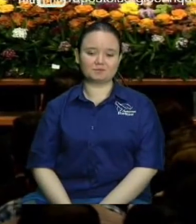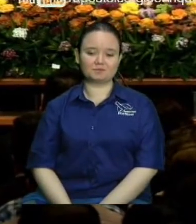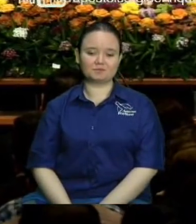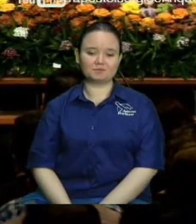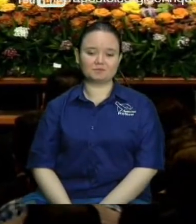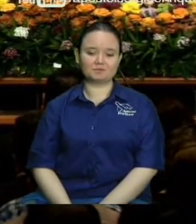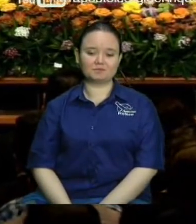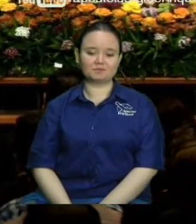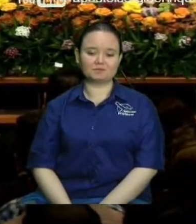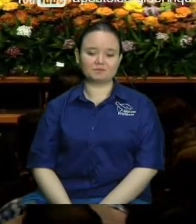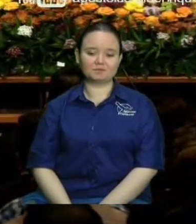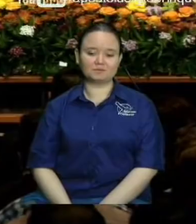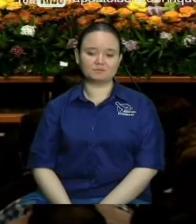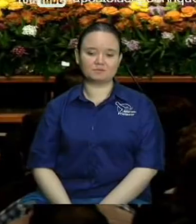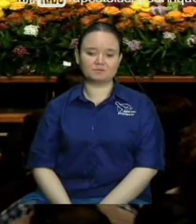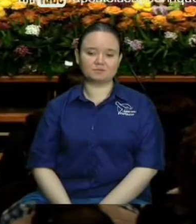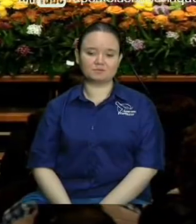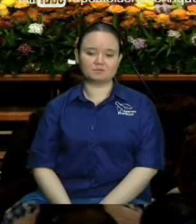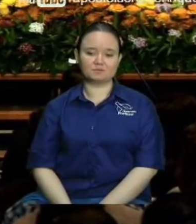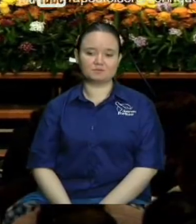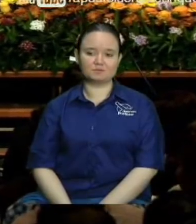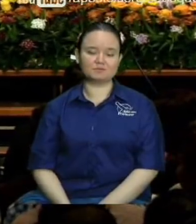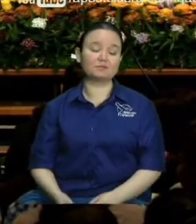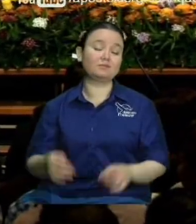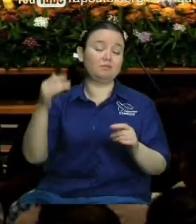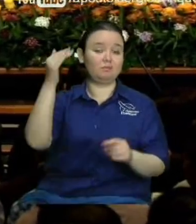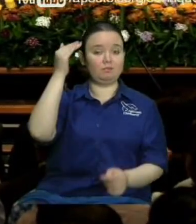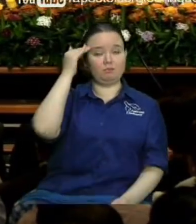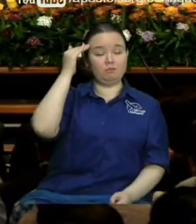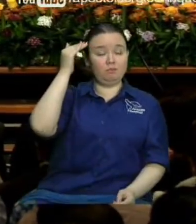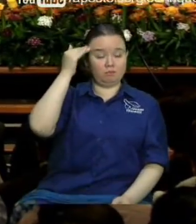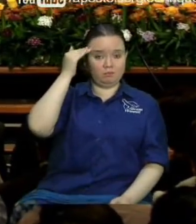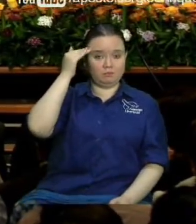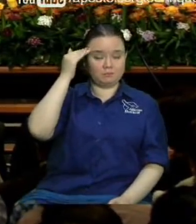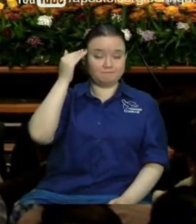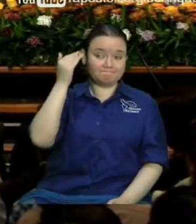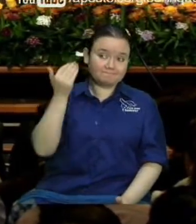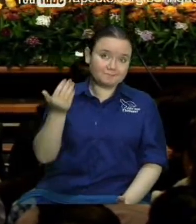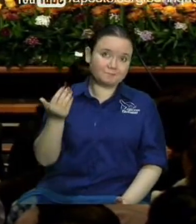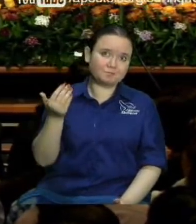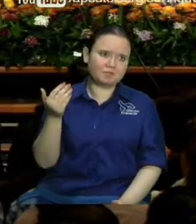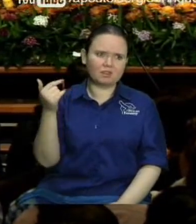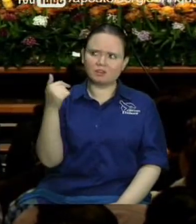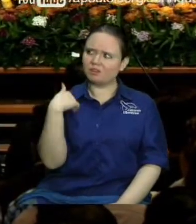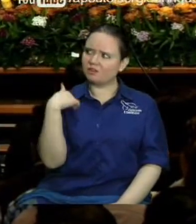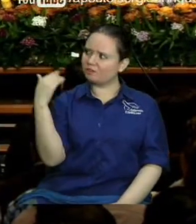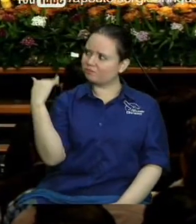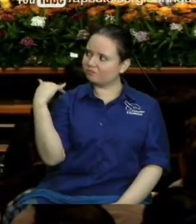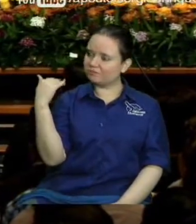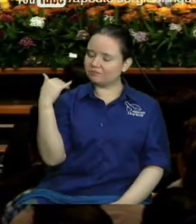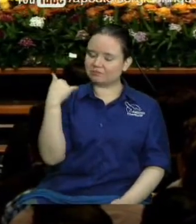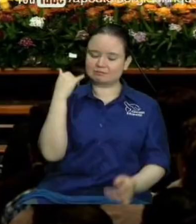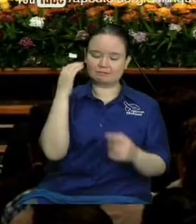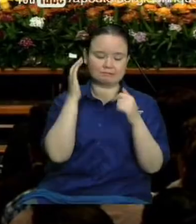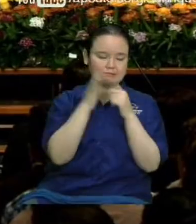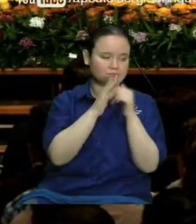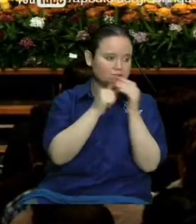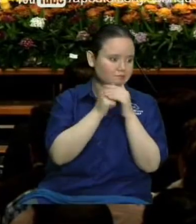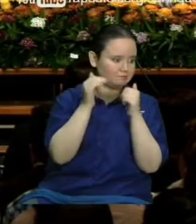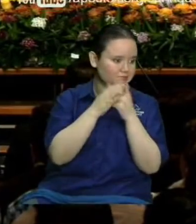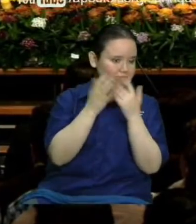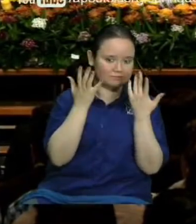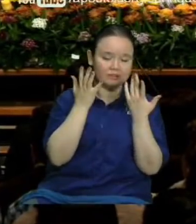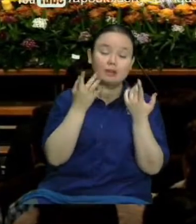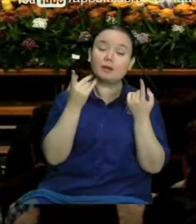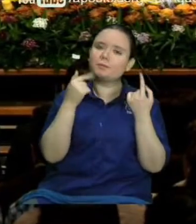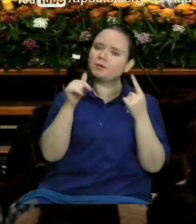Pero no lo lograron, gracias a Dios. Saber qué hizo el Señor conmigo, me pellizcaba, digo, yo me agarraba de los cabellos, pero